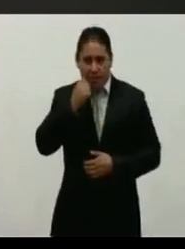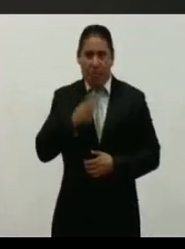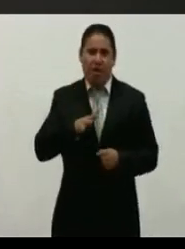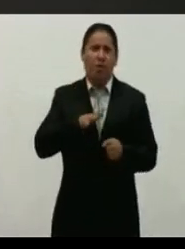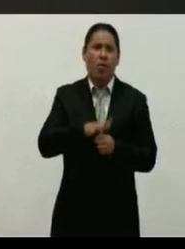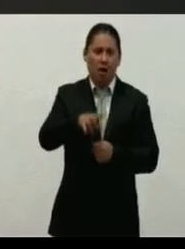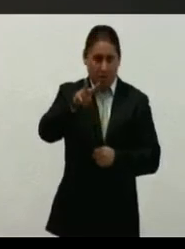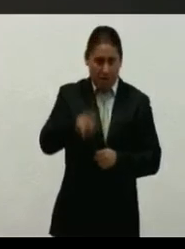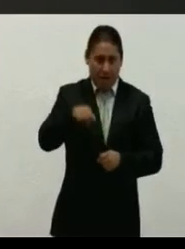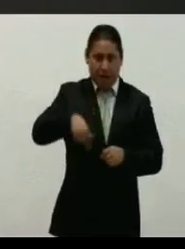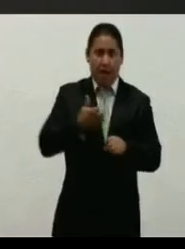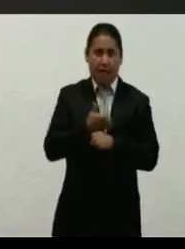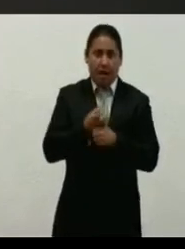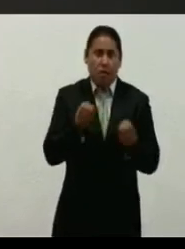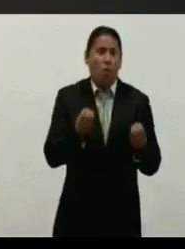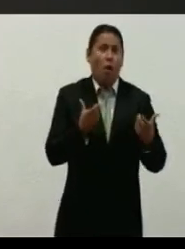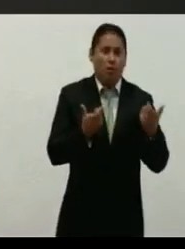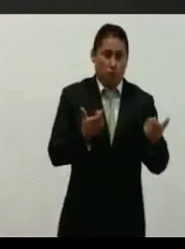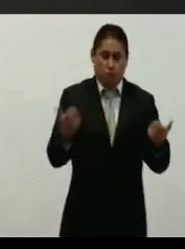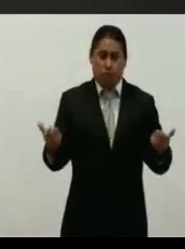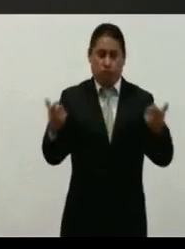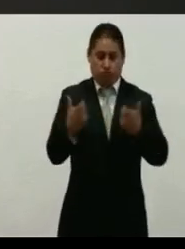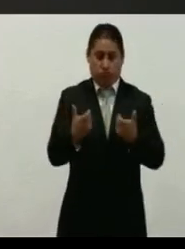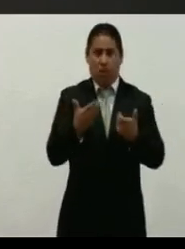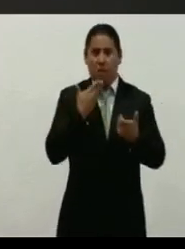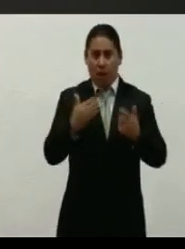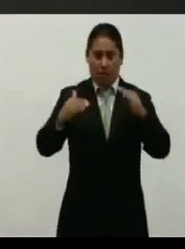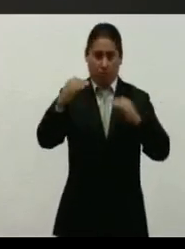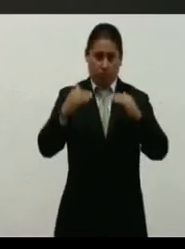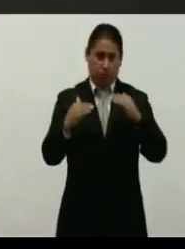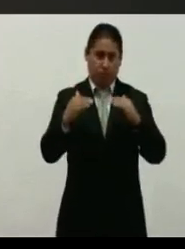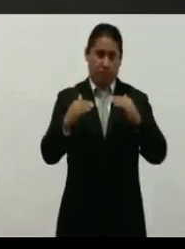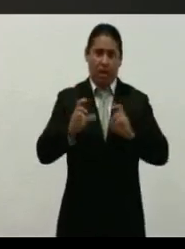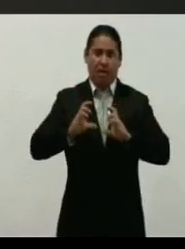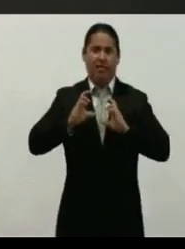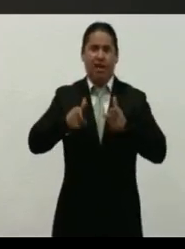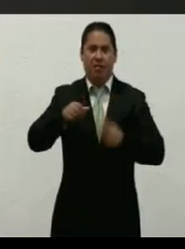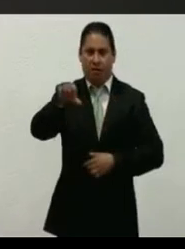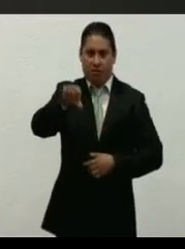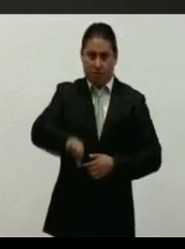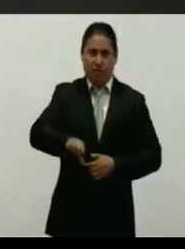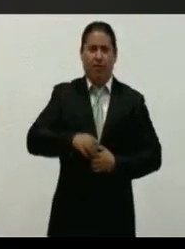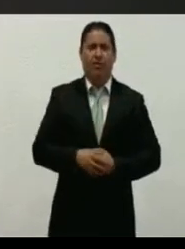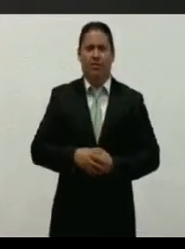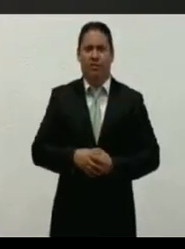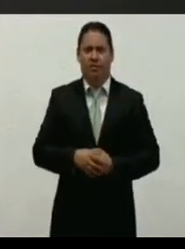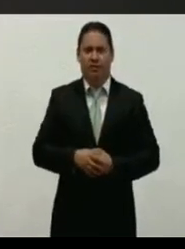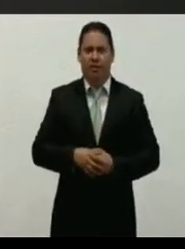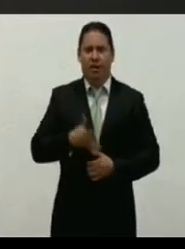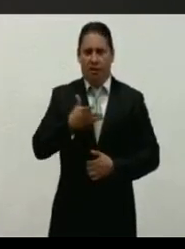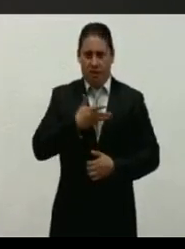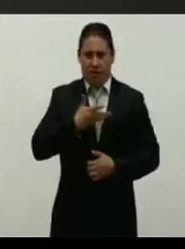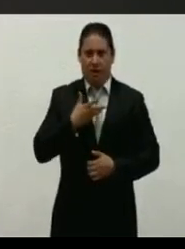realidad financiera del Estado. Concluyo, Chiapas tendrá hoy para contar